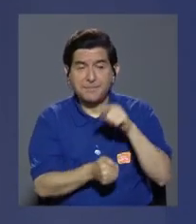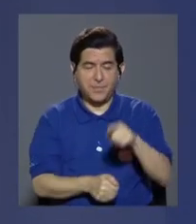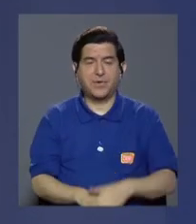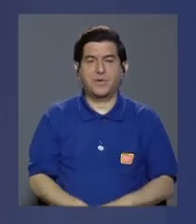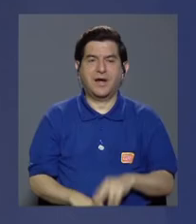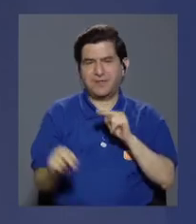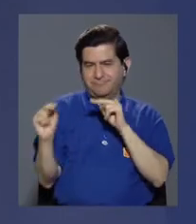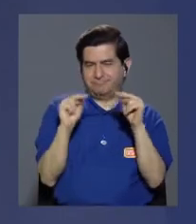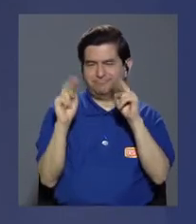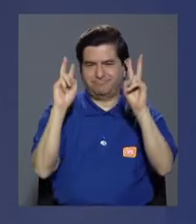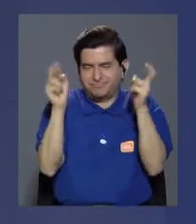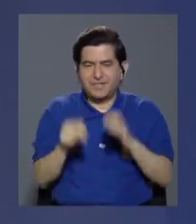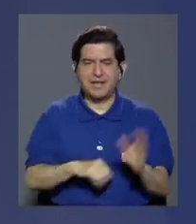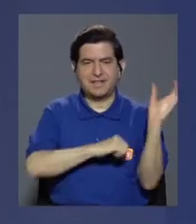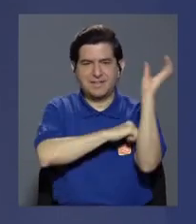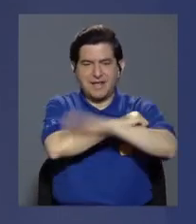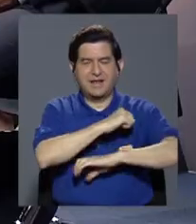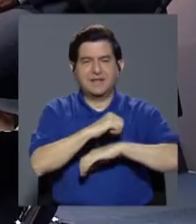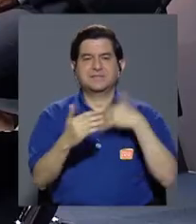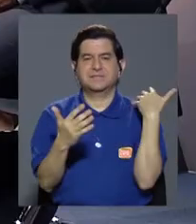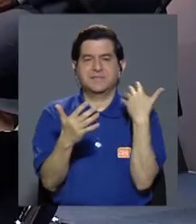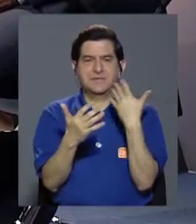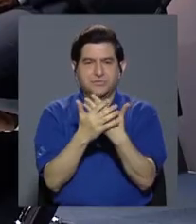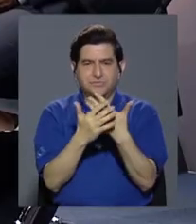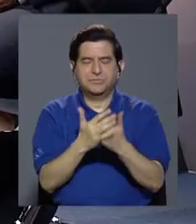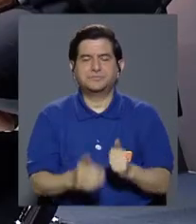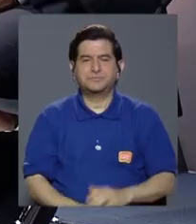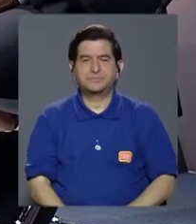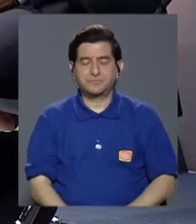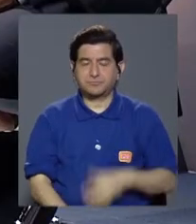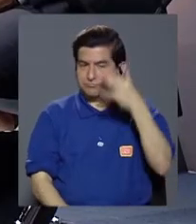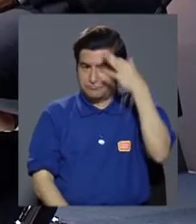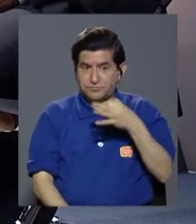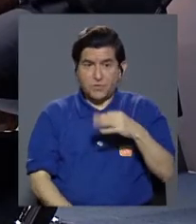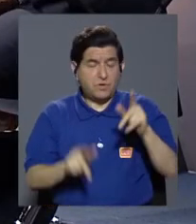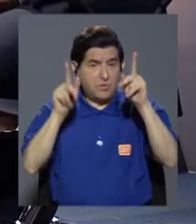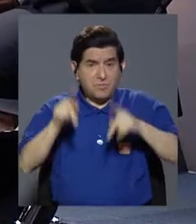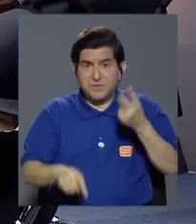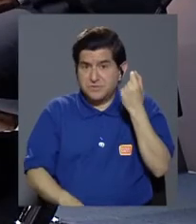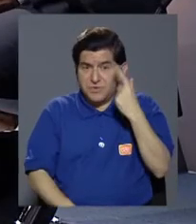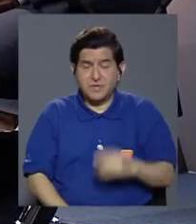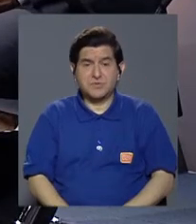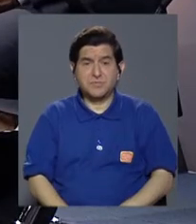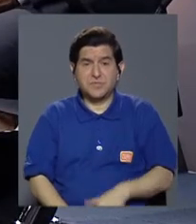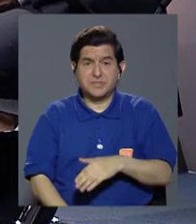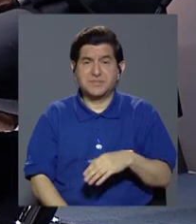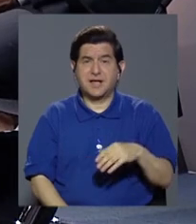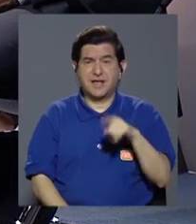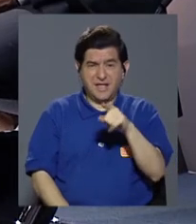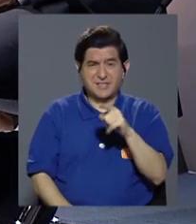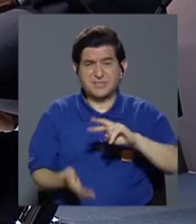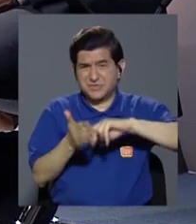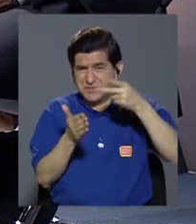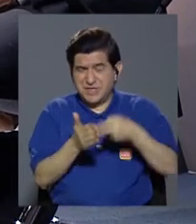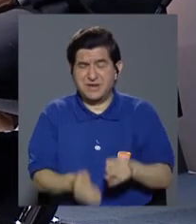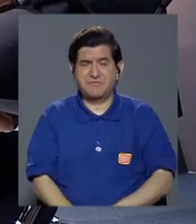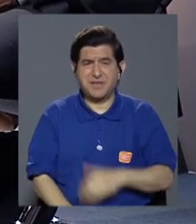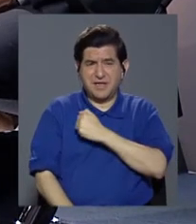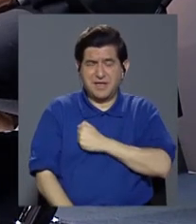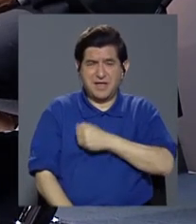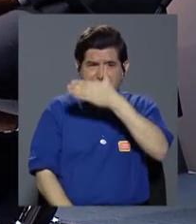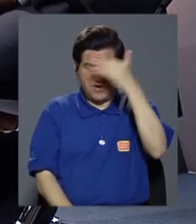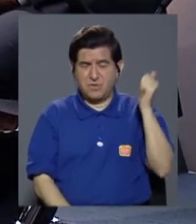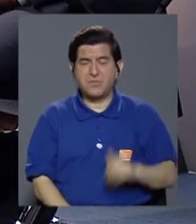hay una transacción sobre la sanción penal que recibe te decía que no creo que las víctimas entiendan que hay perdón y olvido porque precisamente el movimiento de derechos